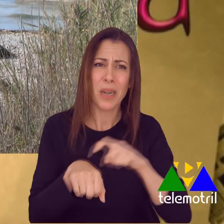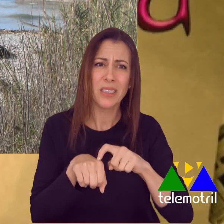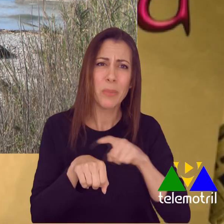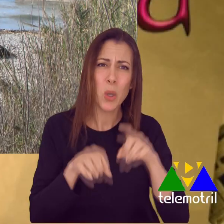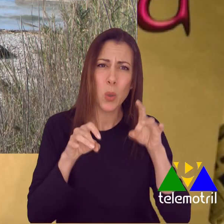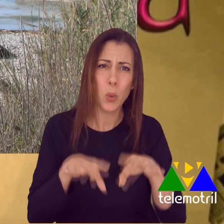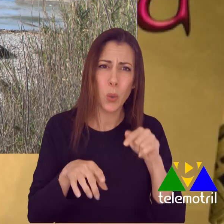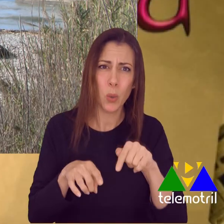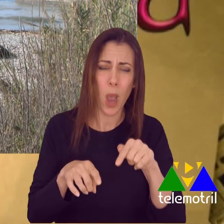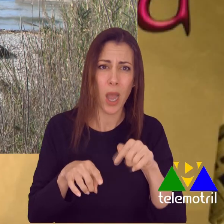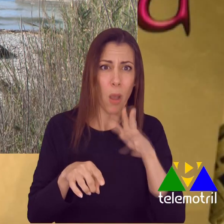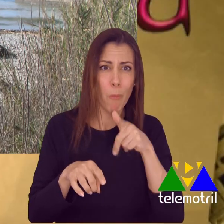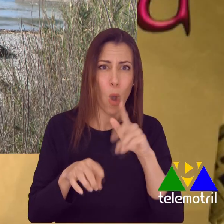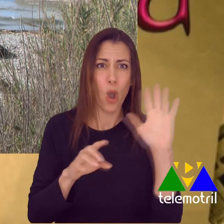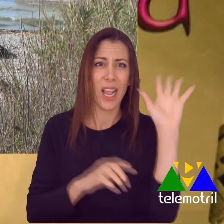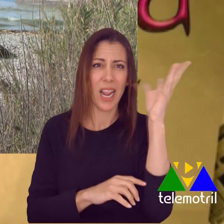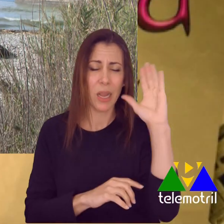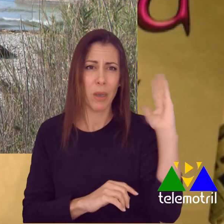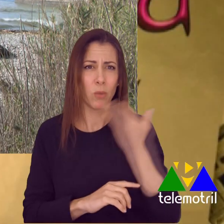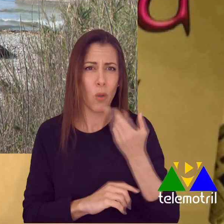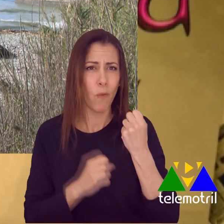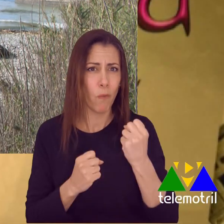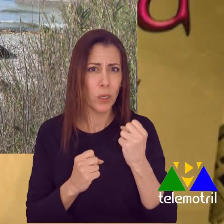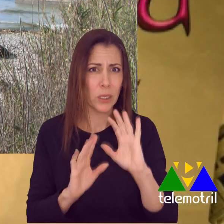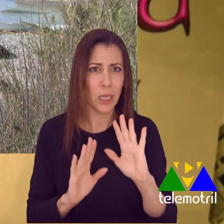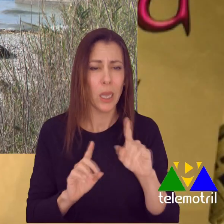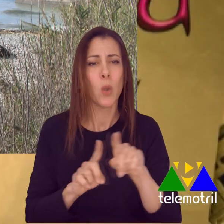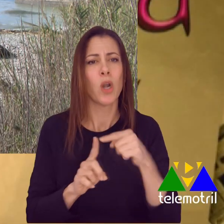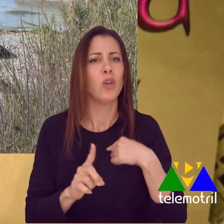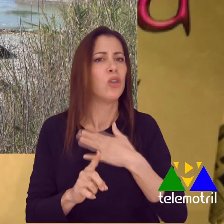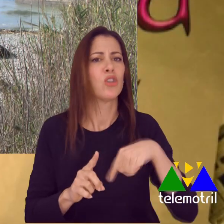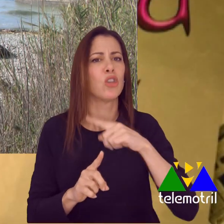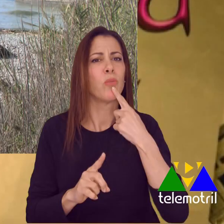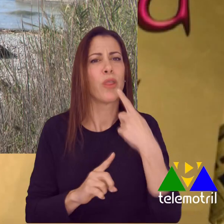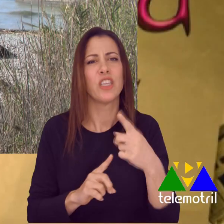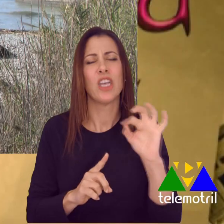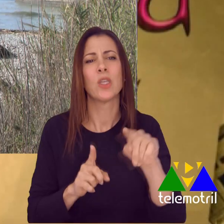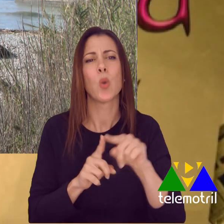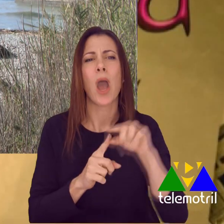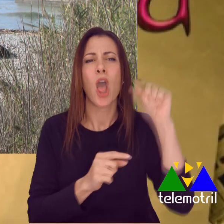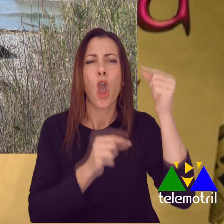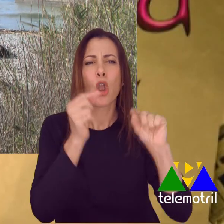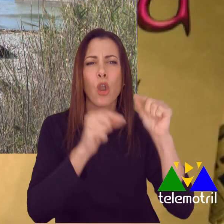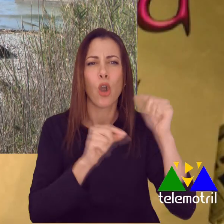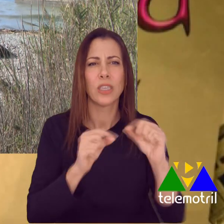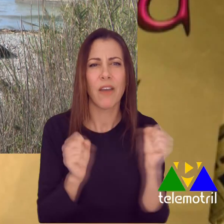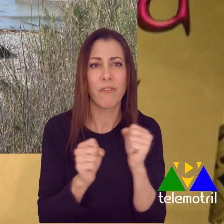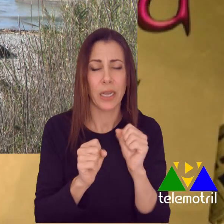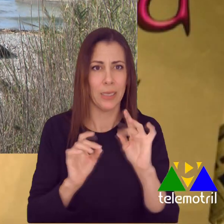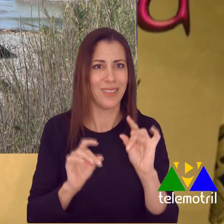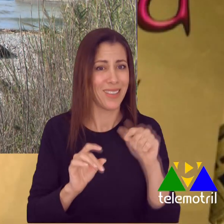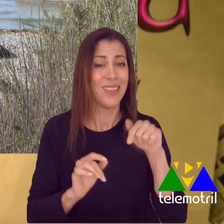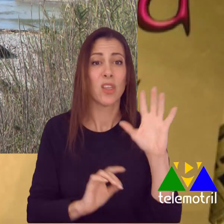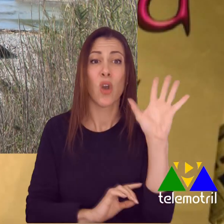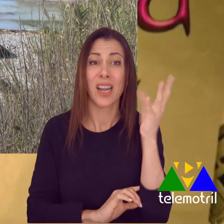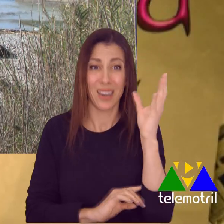de fenómeno climatológico que le hemos considerado una gota fría, ¿no? Siempre. Y históricamente hemos tenido. Este es típico del clima